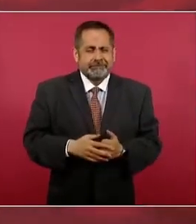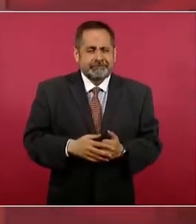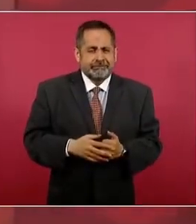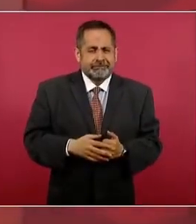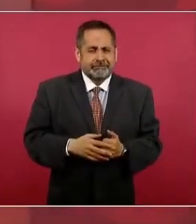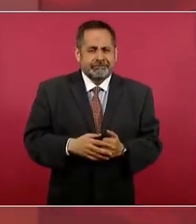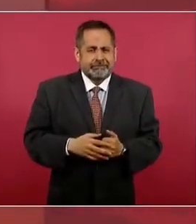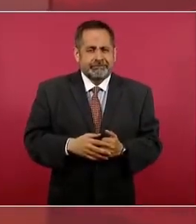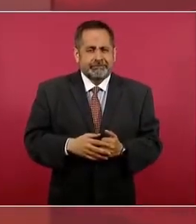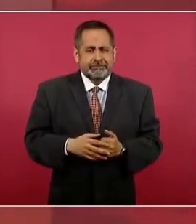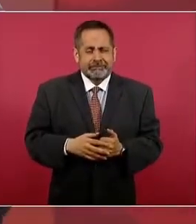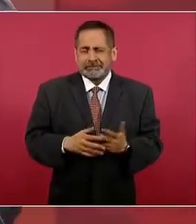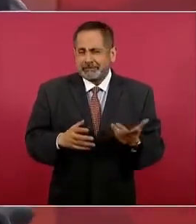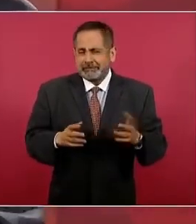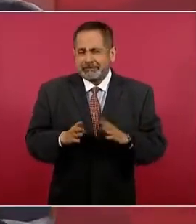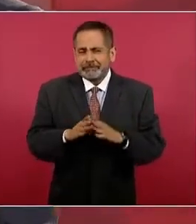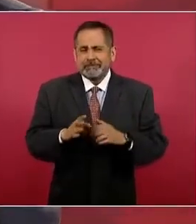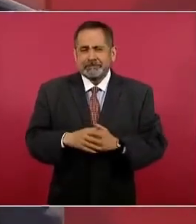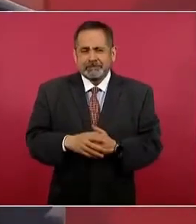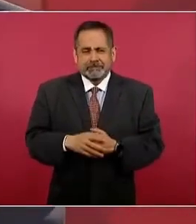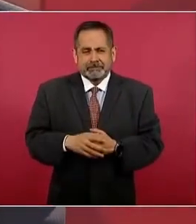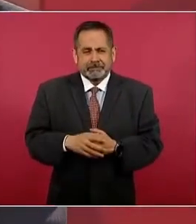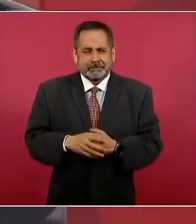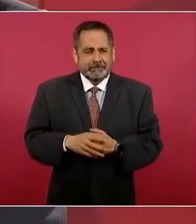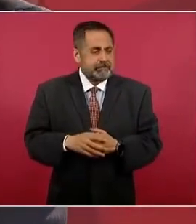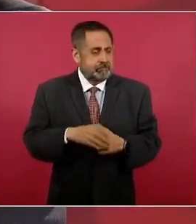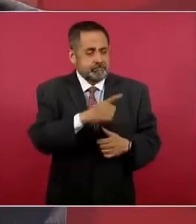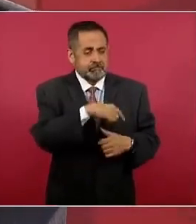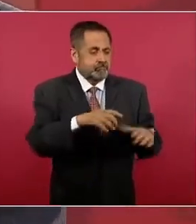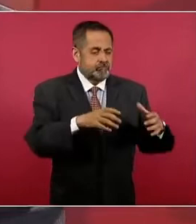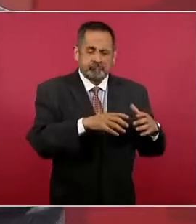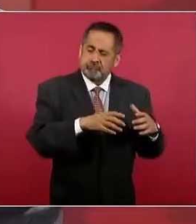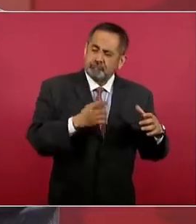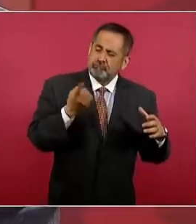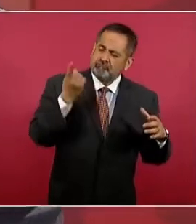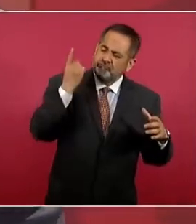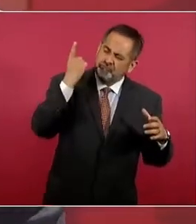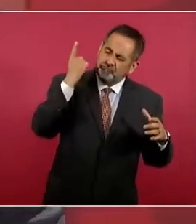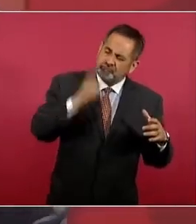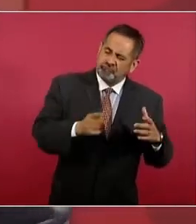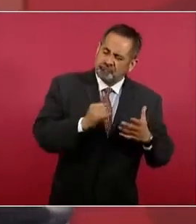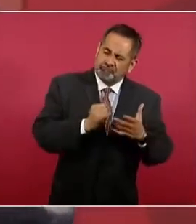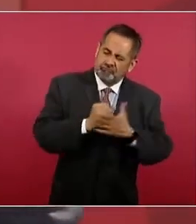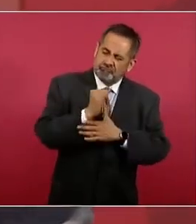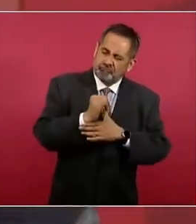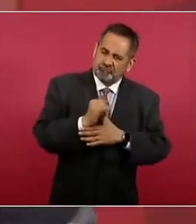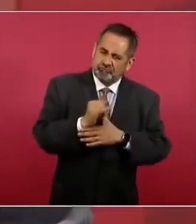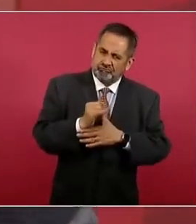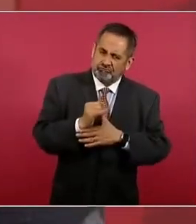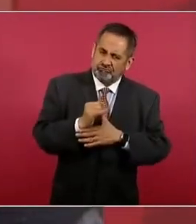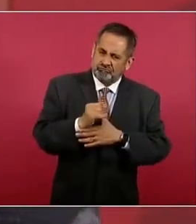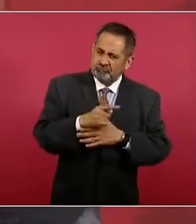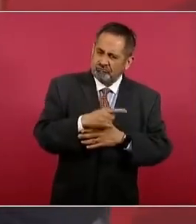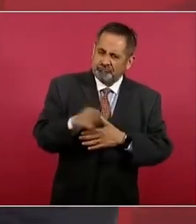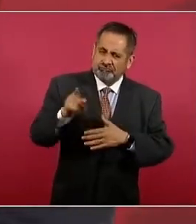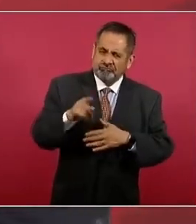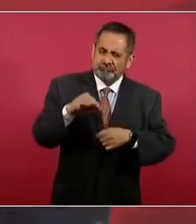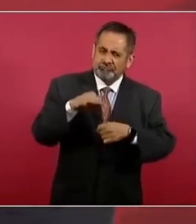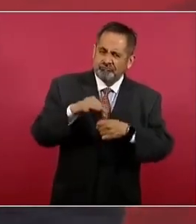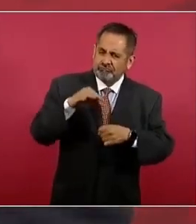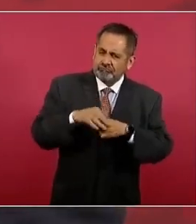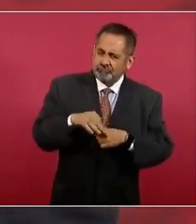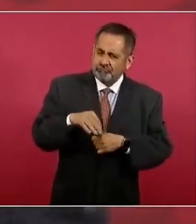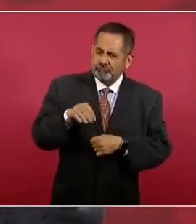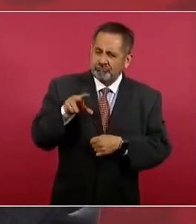una recomendación, sino una orden así tajante, categórica. Todos a votar en